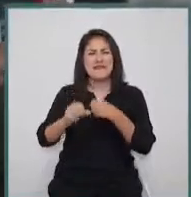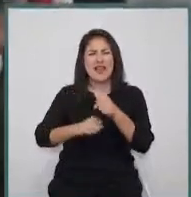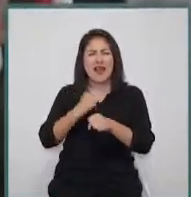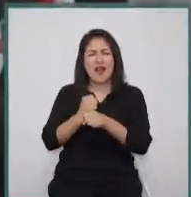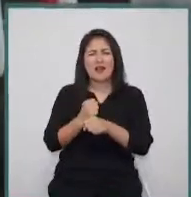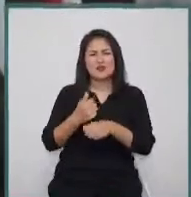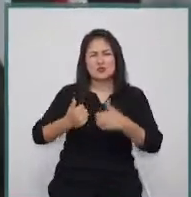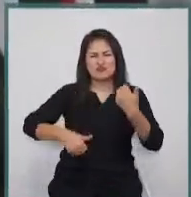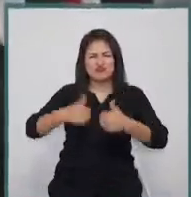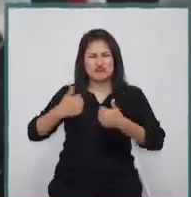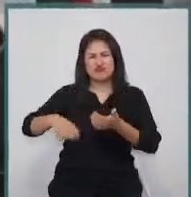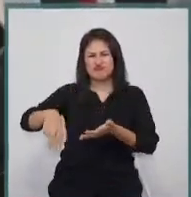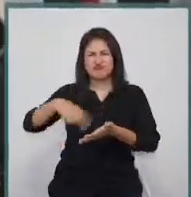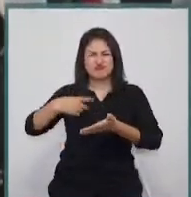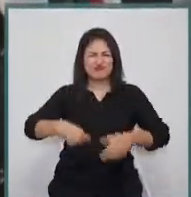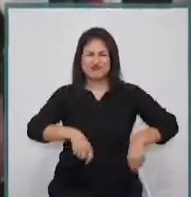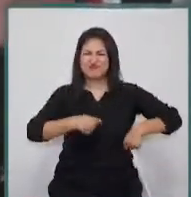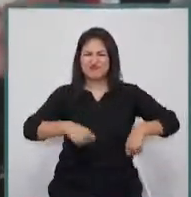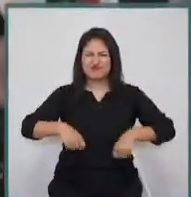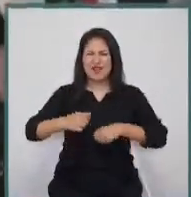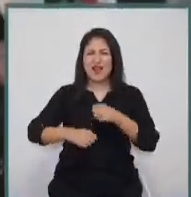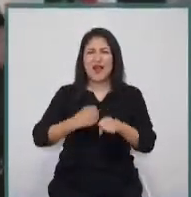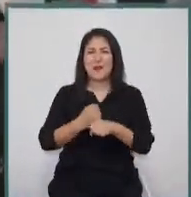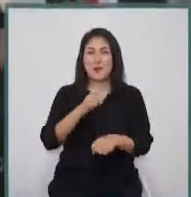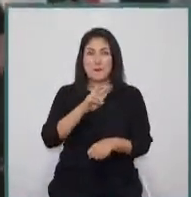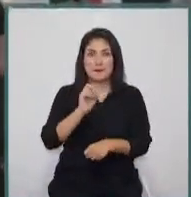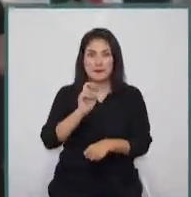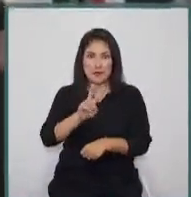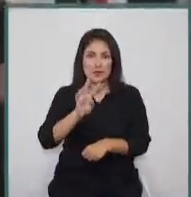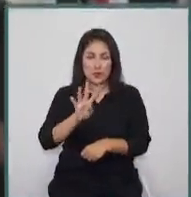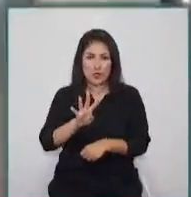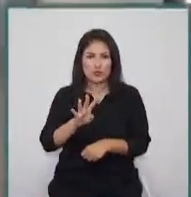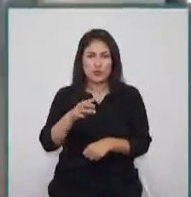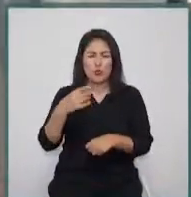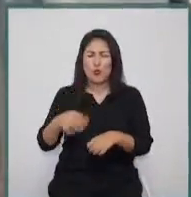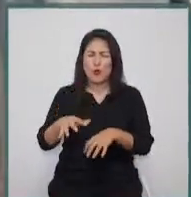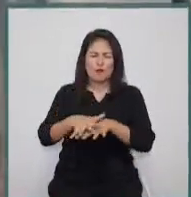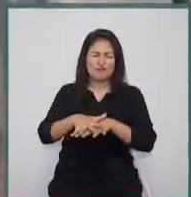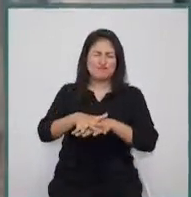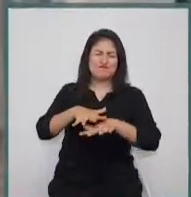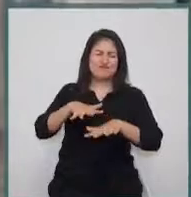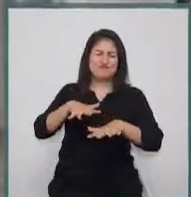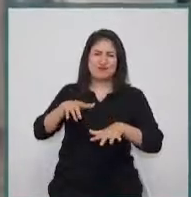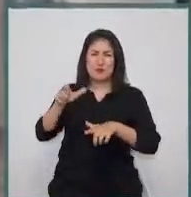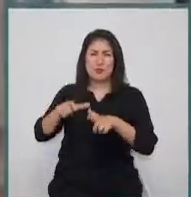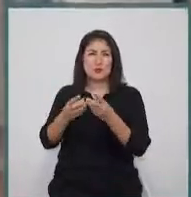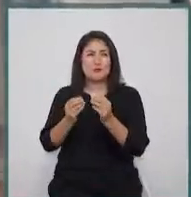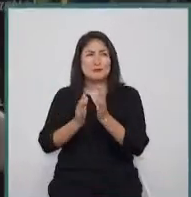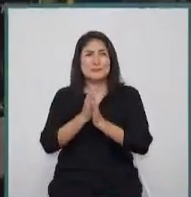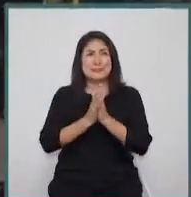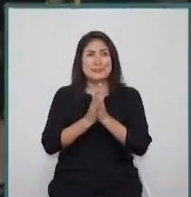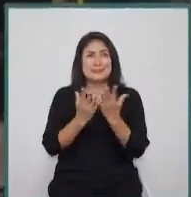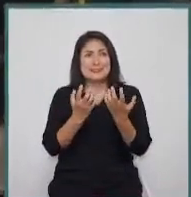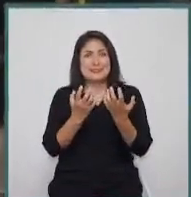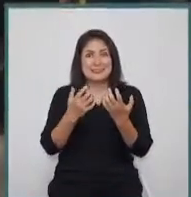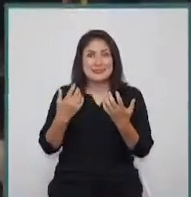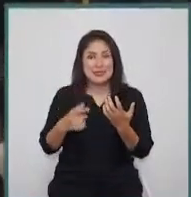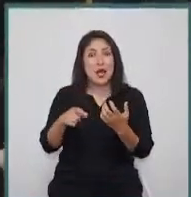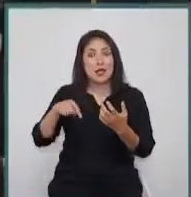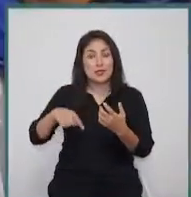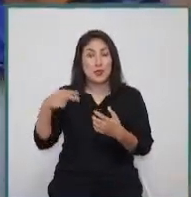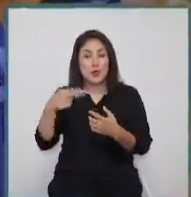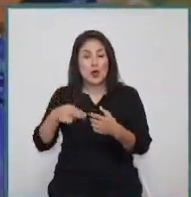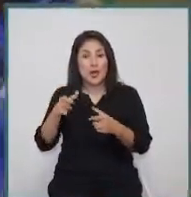del vigésimo concurso nacional de Huaylas Huanca 2024, uno de los eventos más esperados por la población,